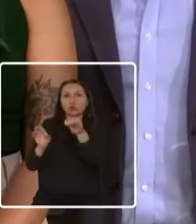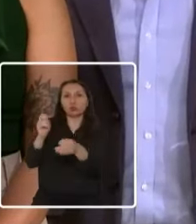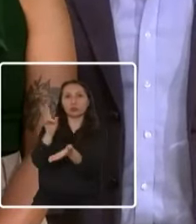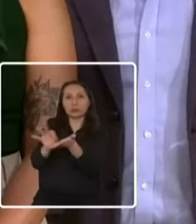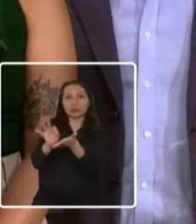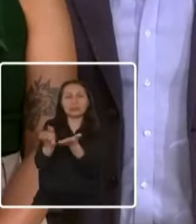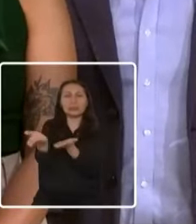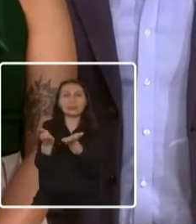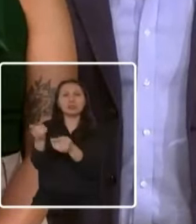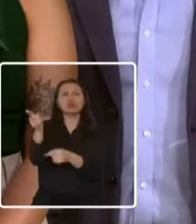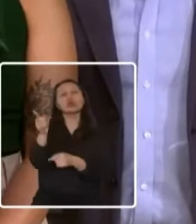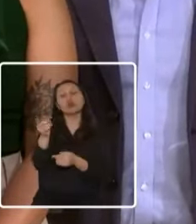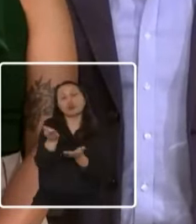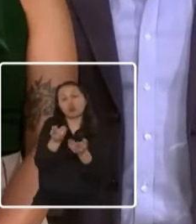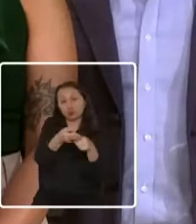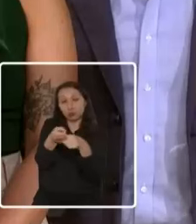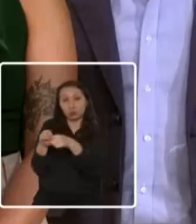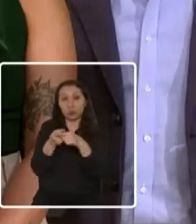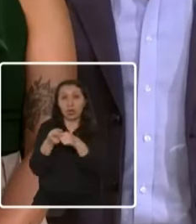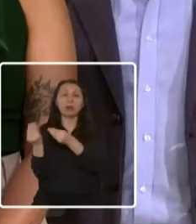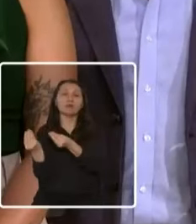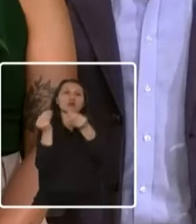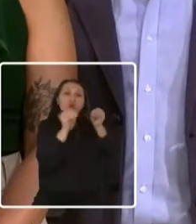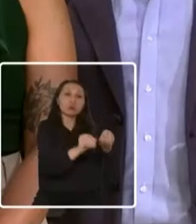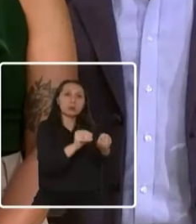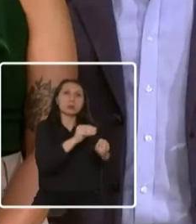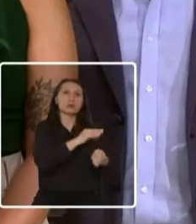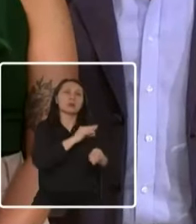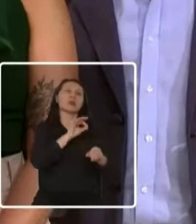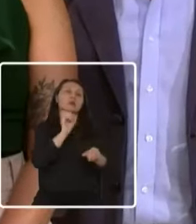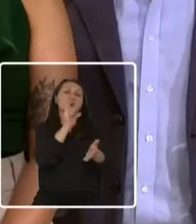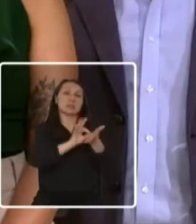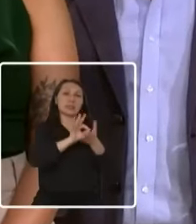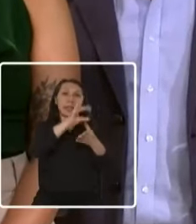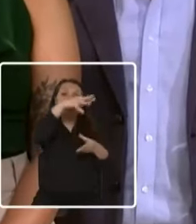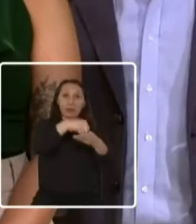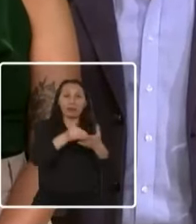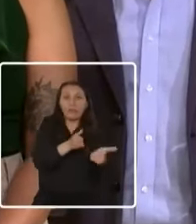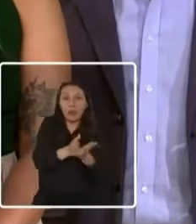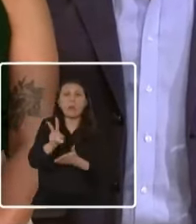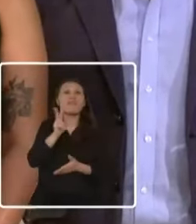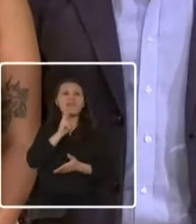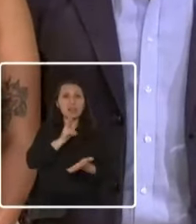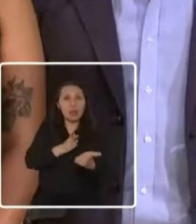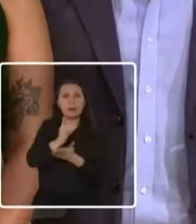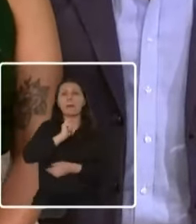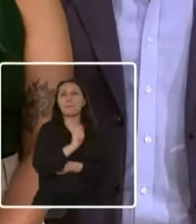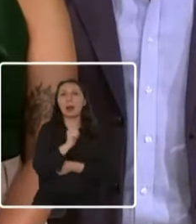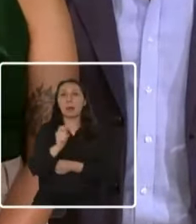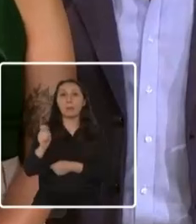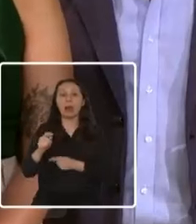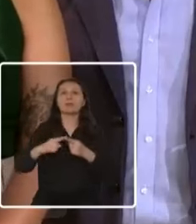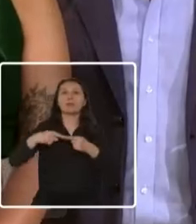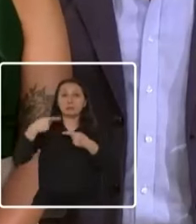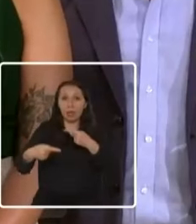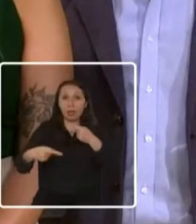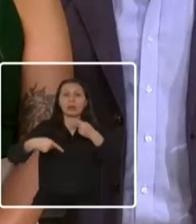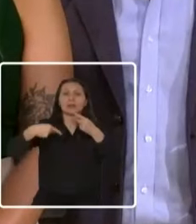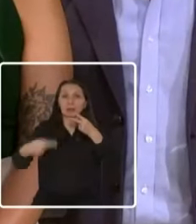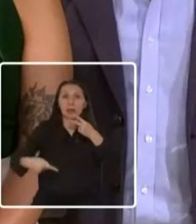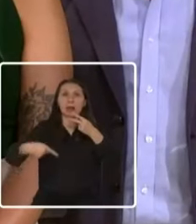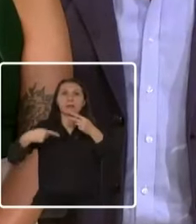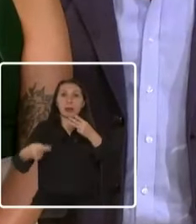de Servicios Sociales al Ministerio del Interior, y la Subsecretaría va a proceder a pagar. Y vamos a partir este día viernes y de ahí en adelante, a medida que se van